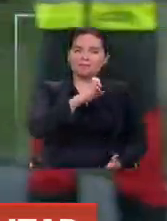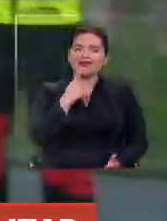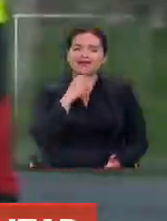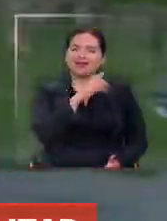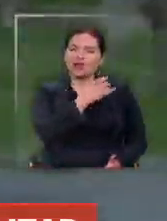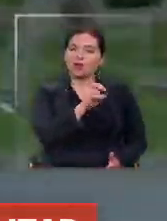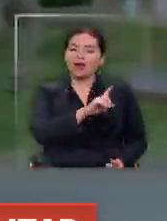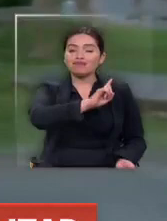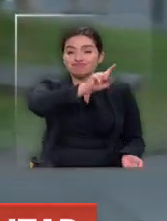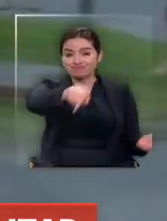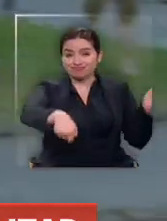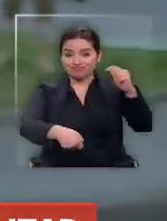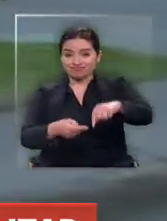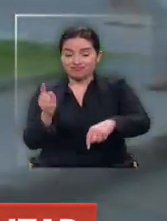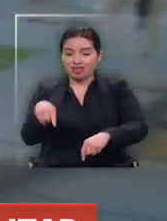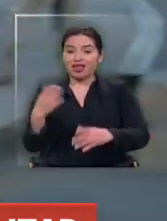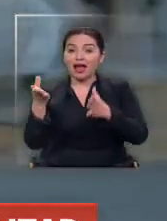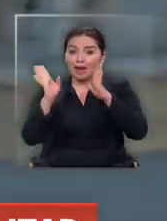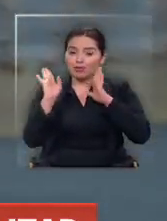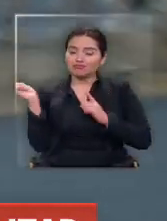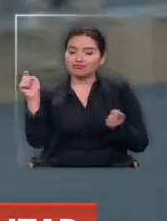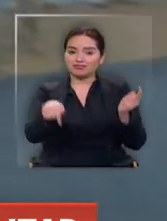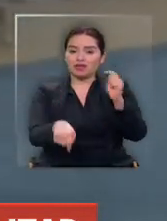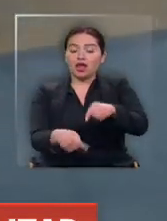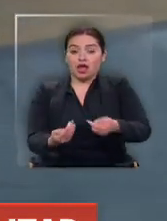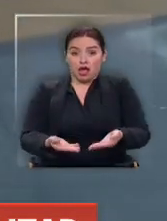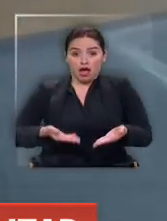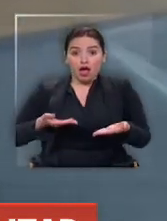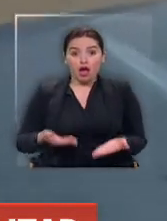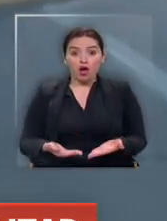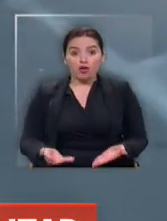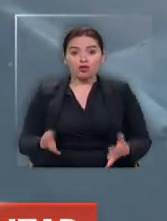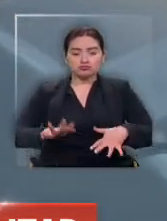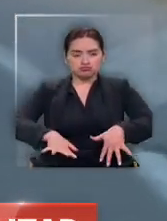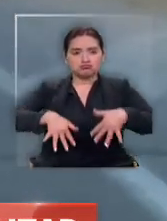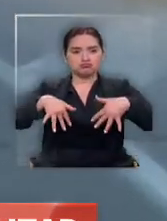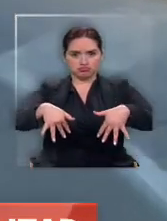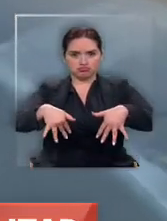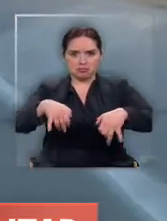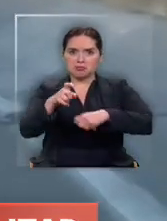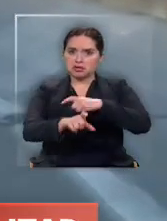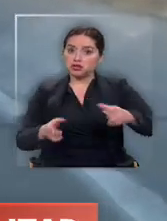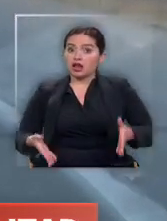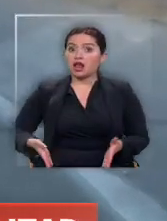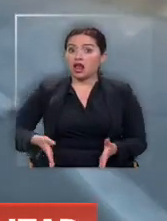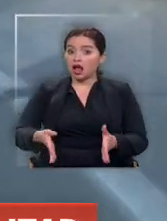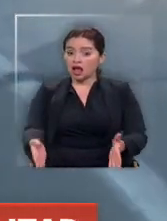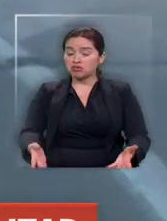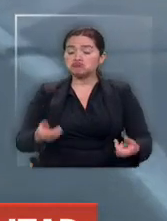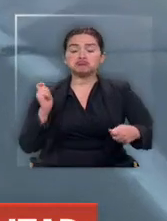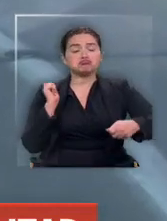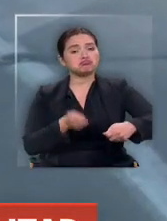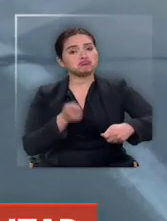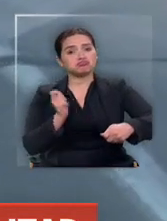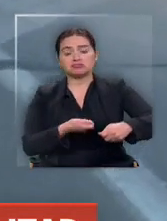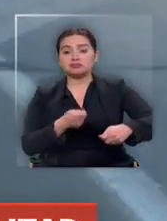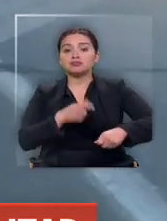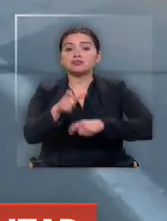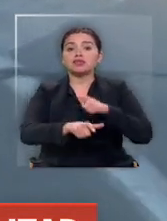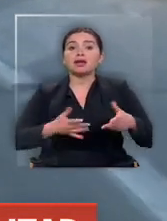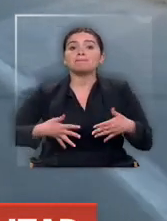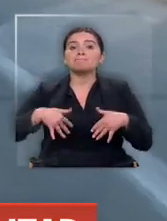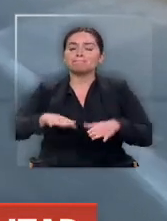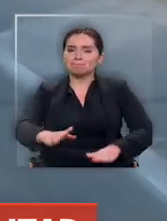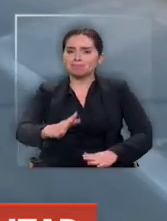camiones y por ahora hay posiciones, la gente está en la calle manifestándose y los efectivos